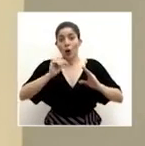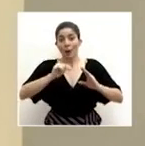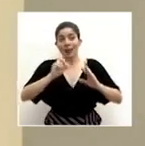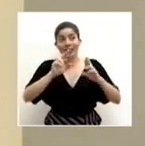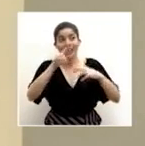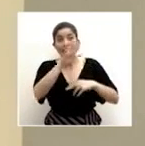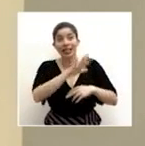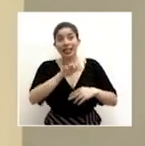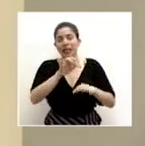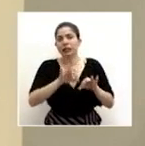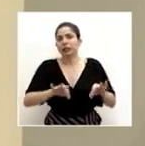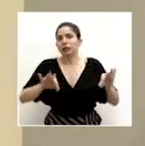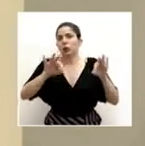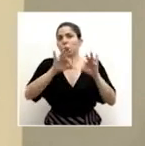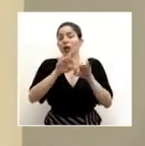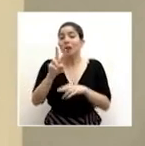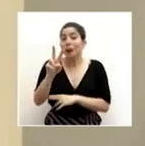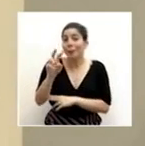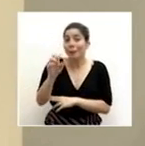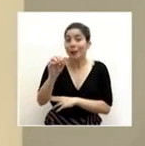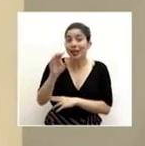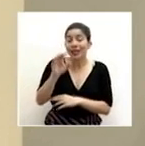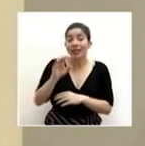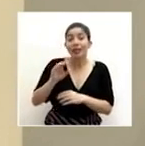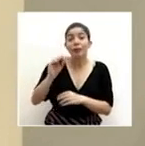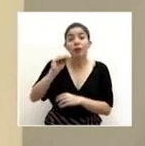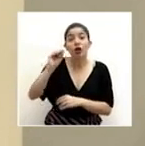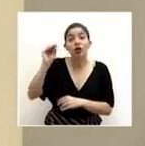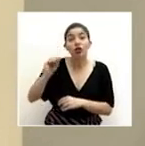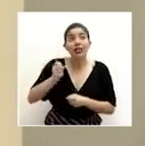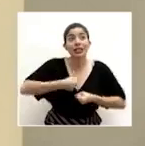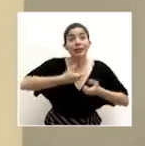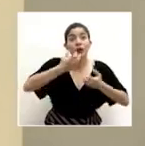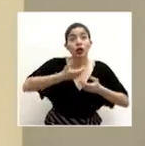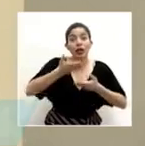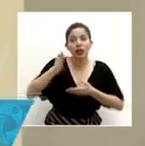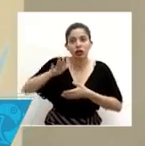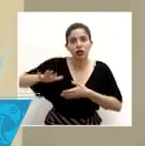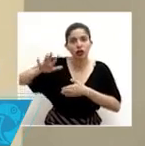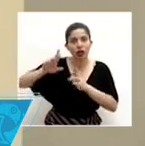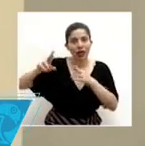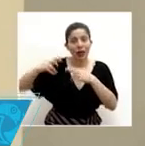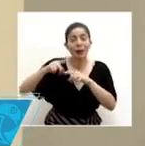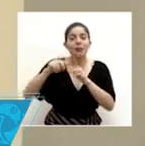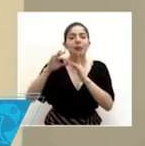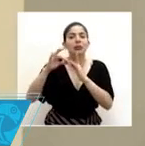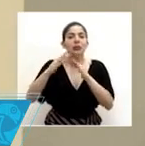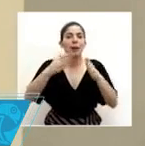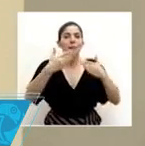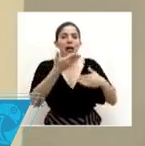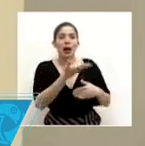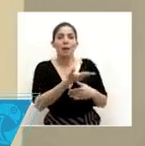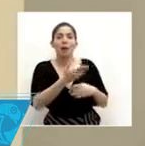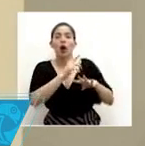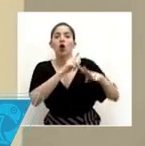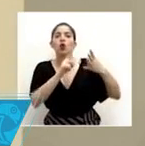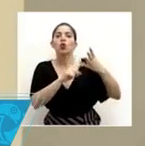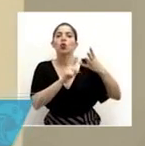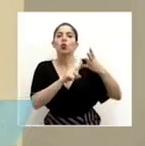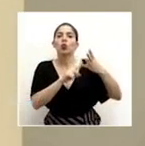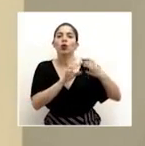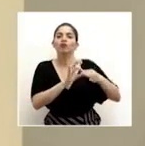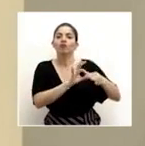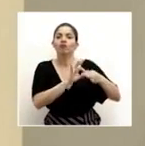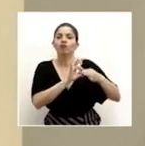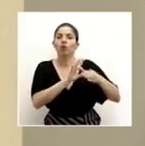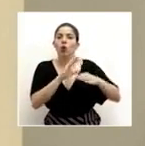en la región. Es el 20% de nuestras exportaciones, pero en particular Panamá es nuestro cuarto